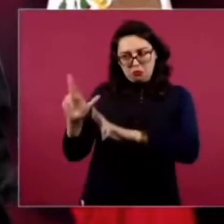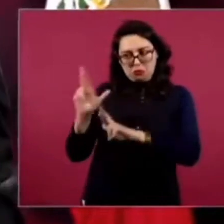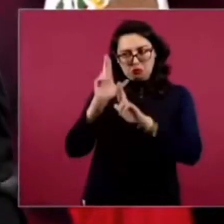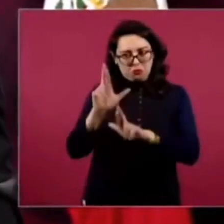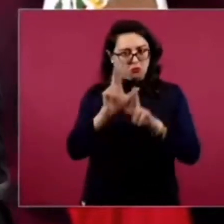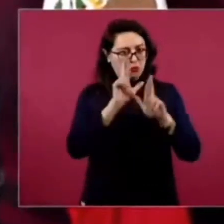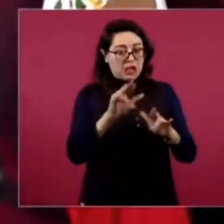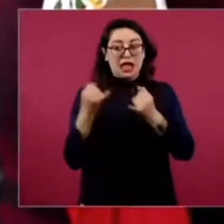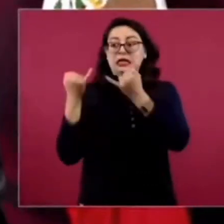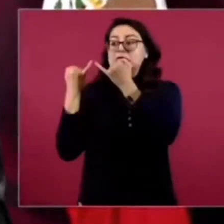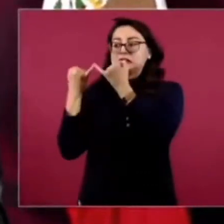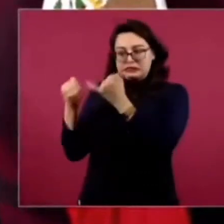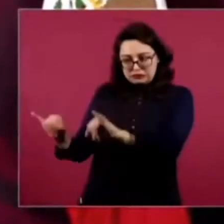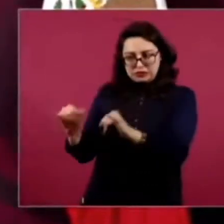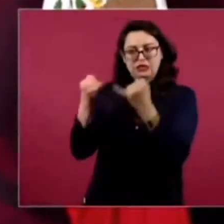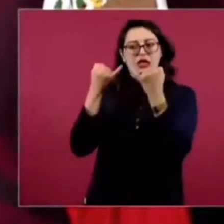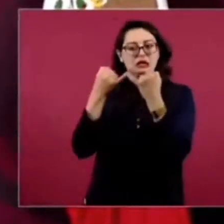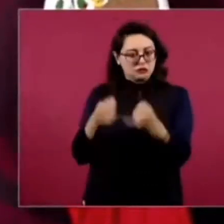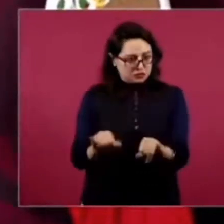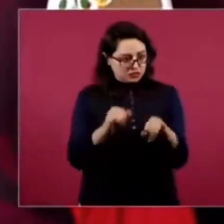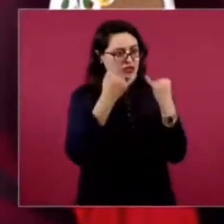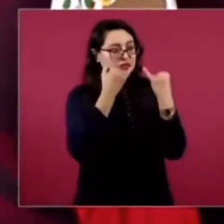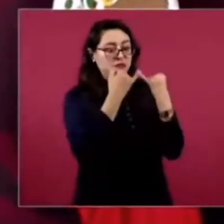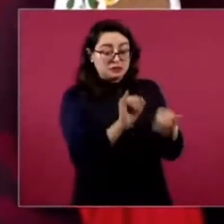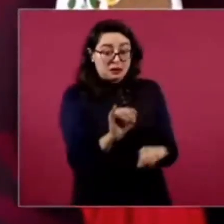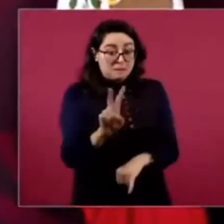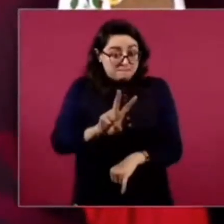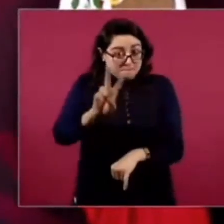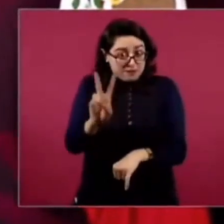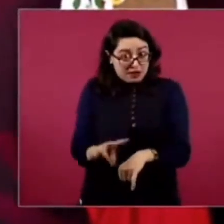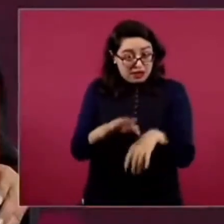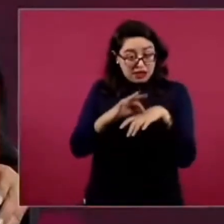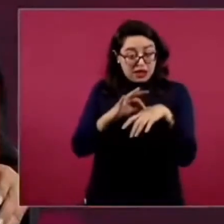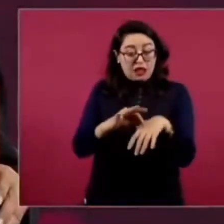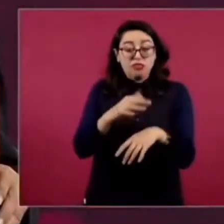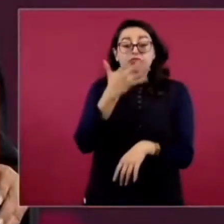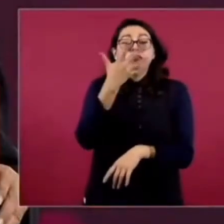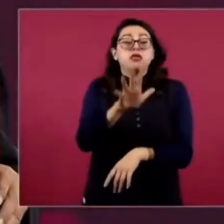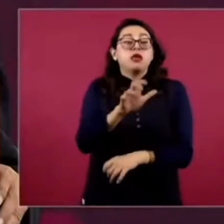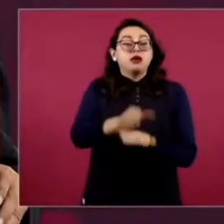actuó con completa independencia.